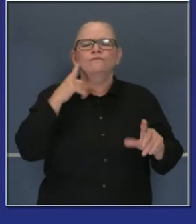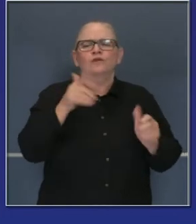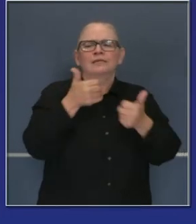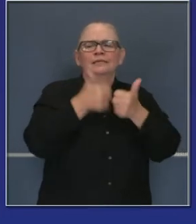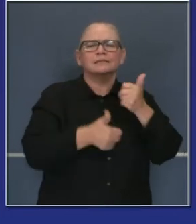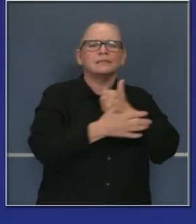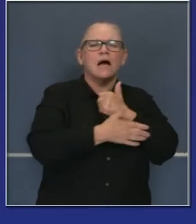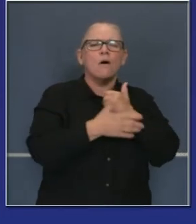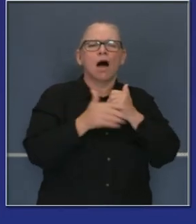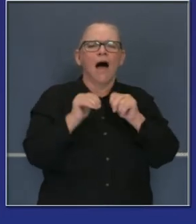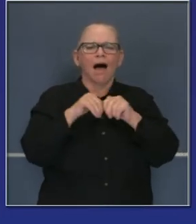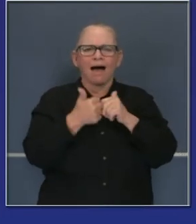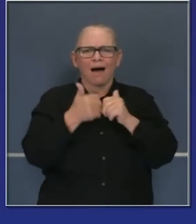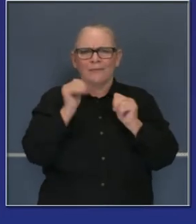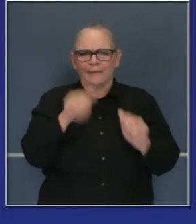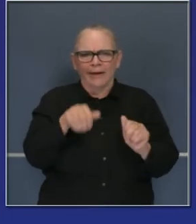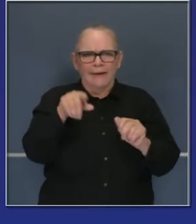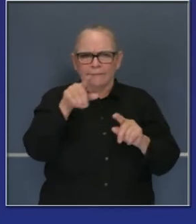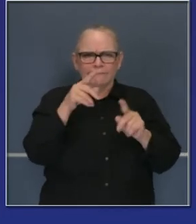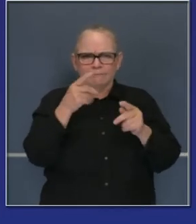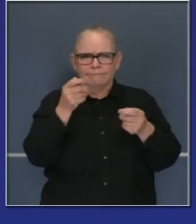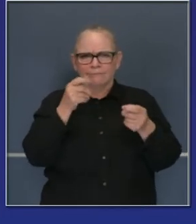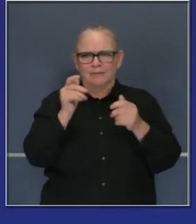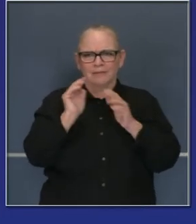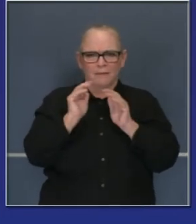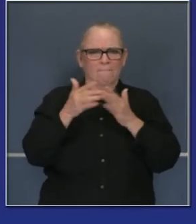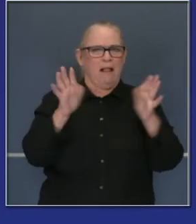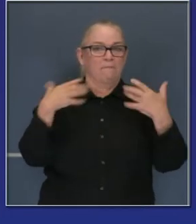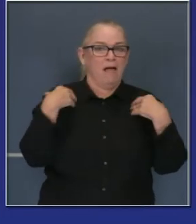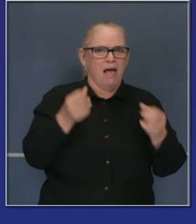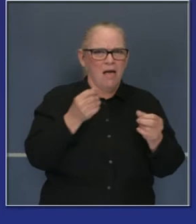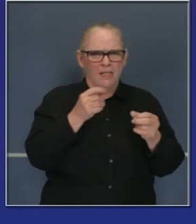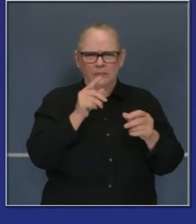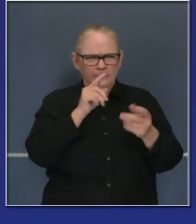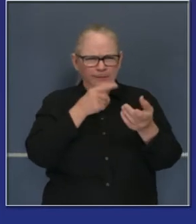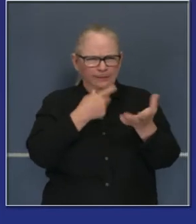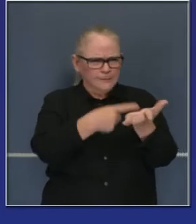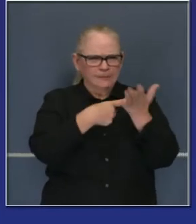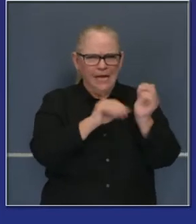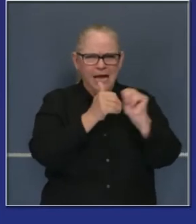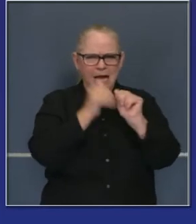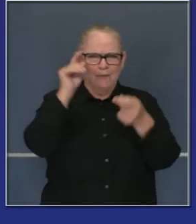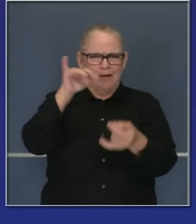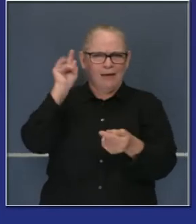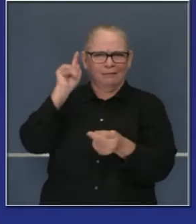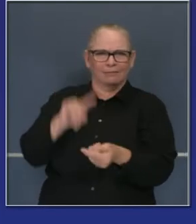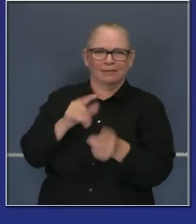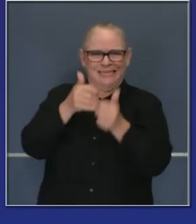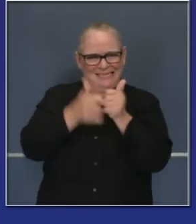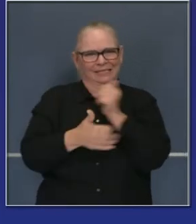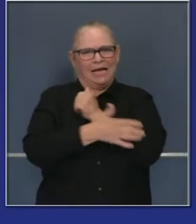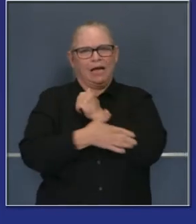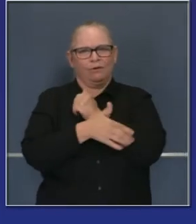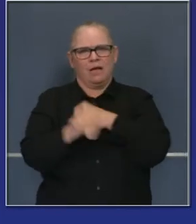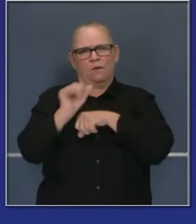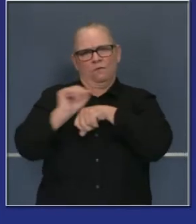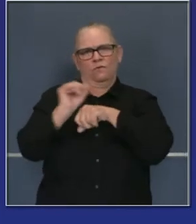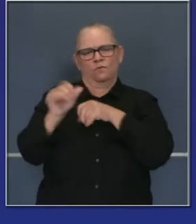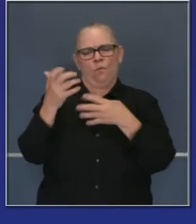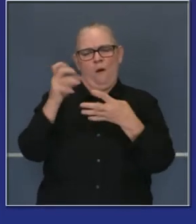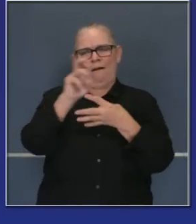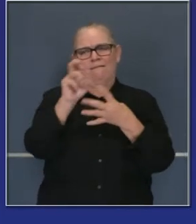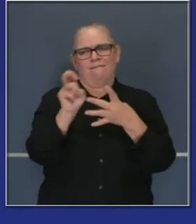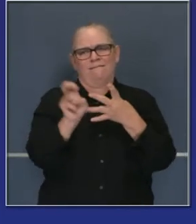con los condados para expresar la dinámica que tenemos consistentemente en cuanto a la